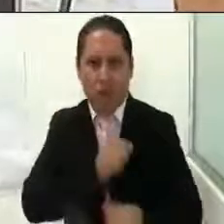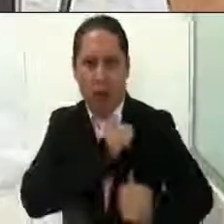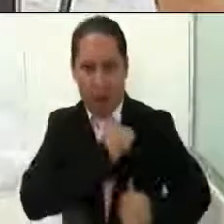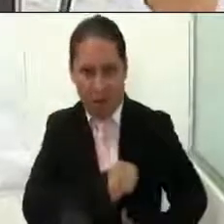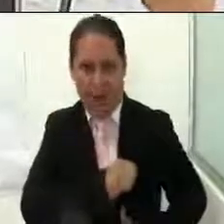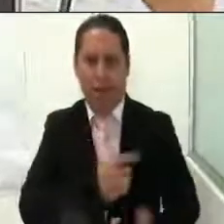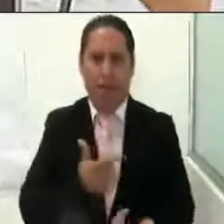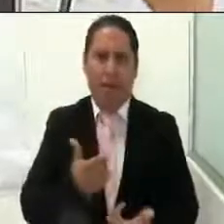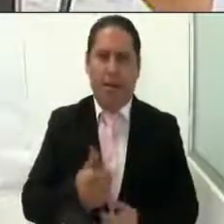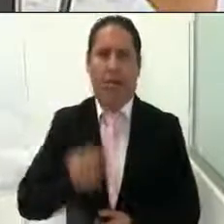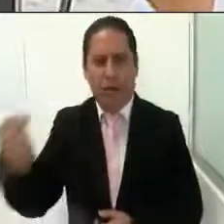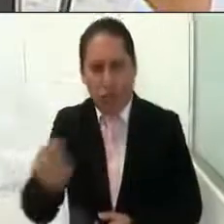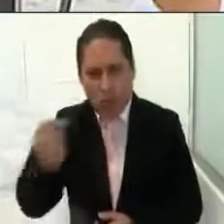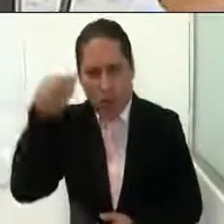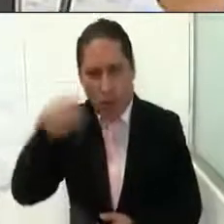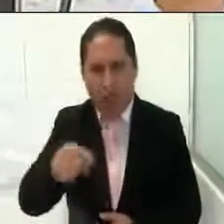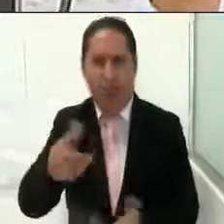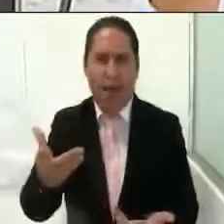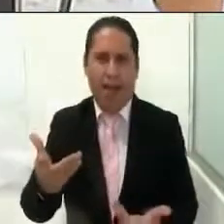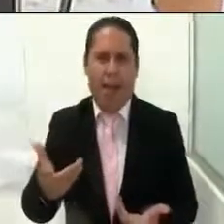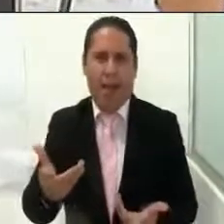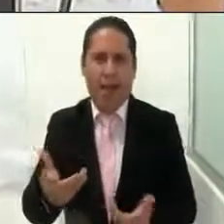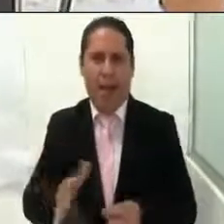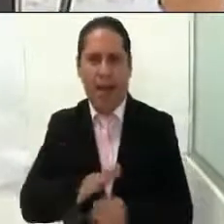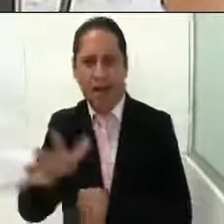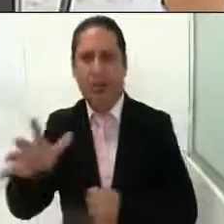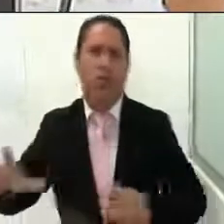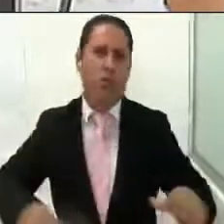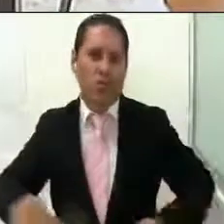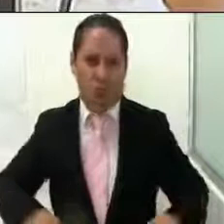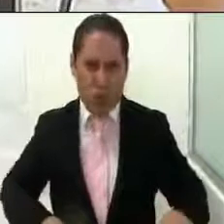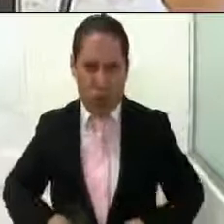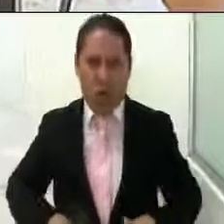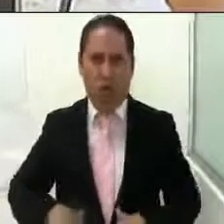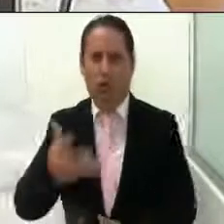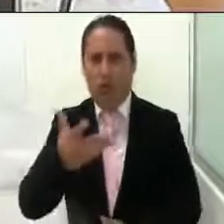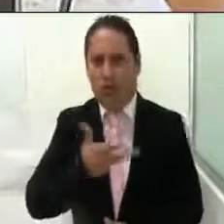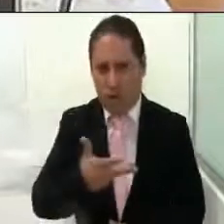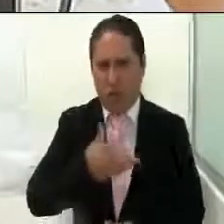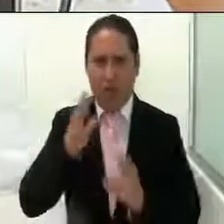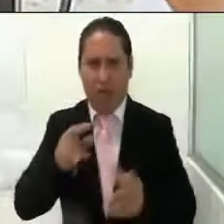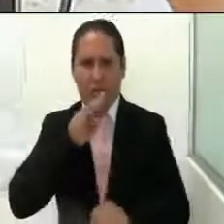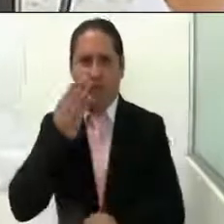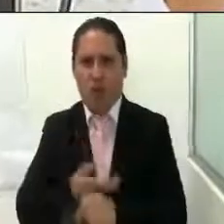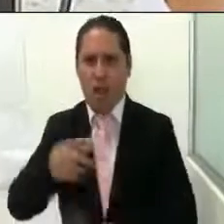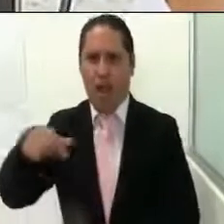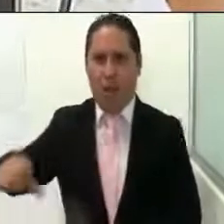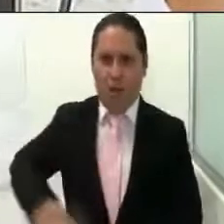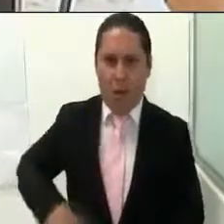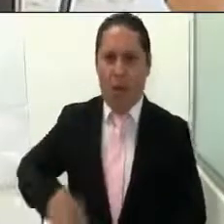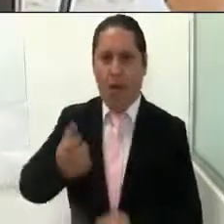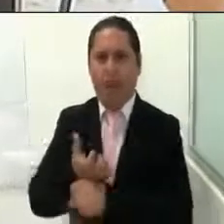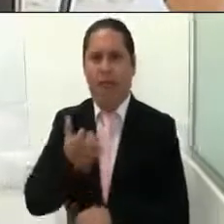de ser sede de tan importante acto en el que se dejó parte ante el compromiso del gobierno del estado de